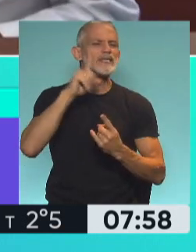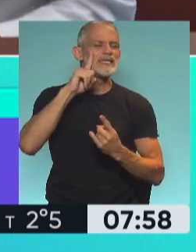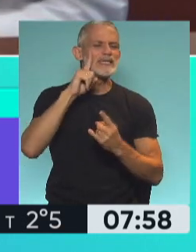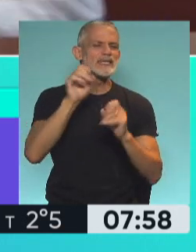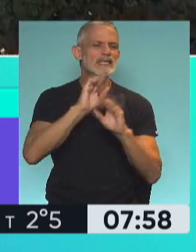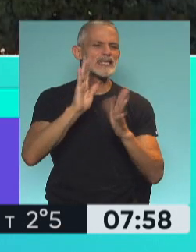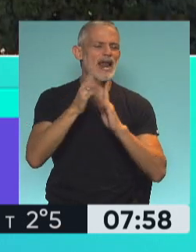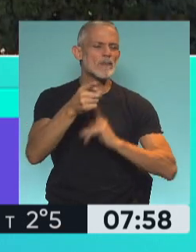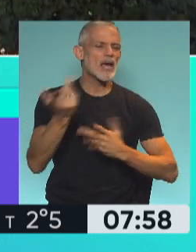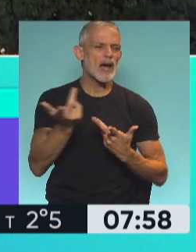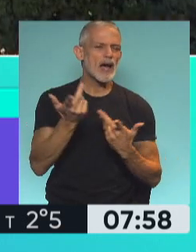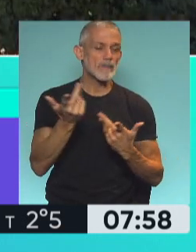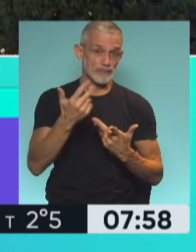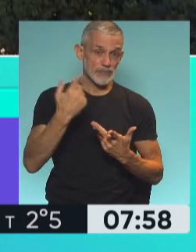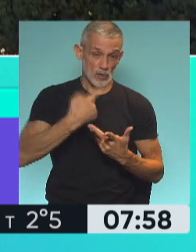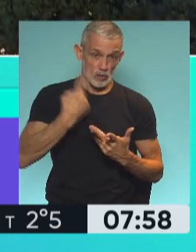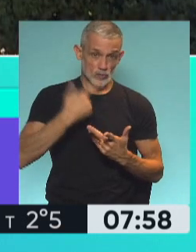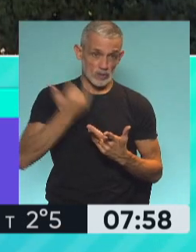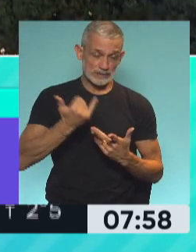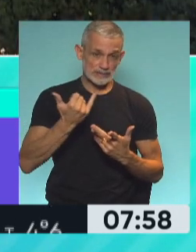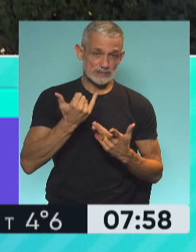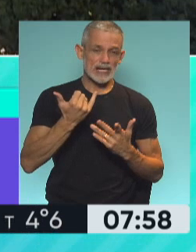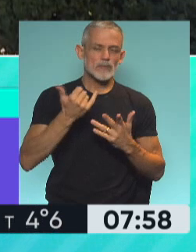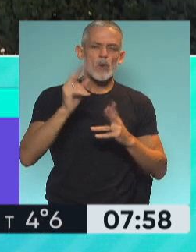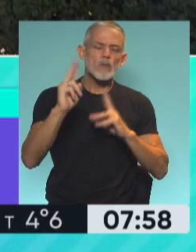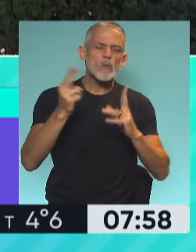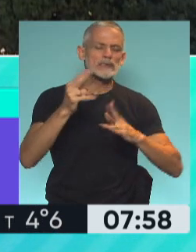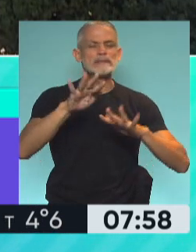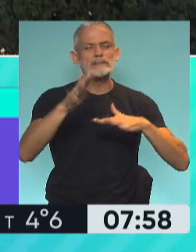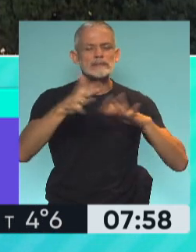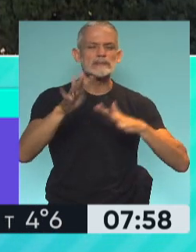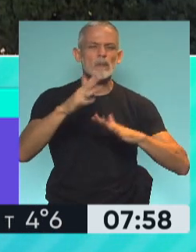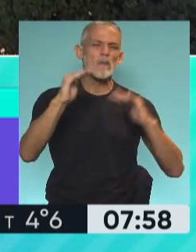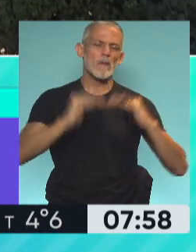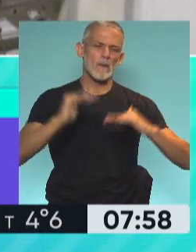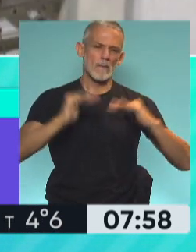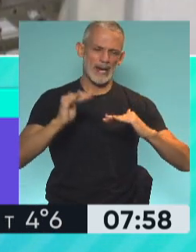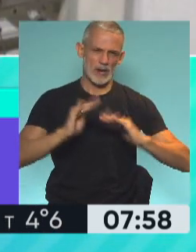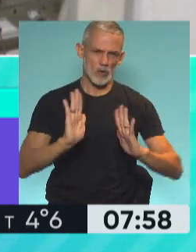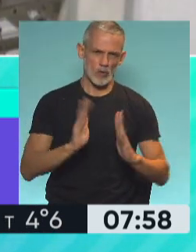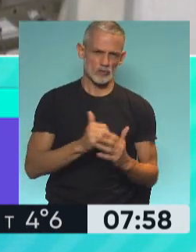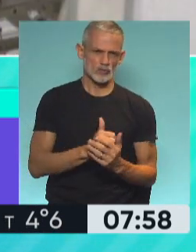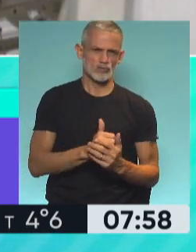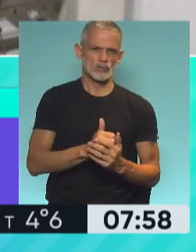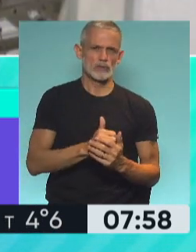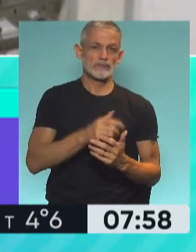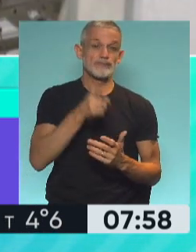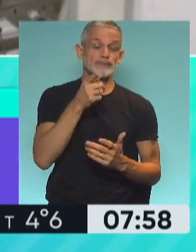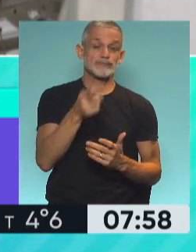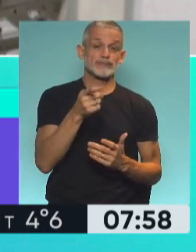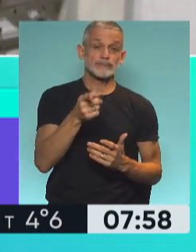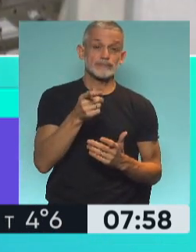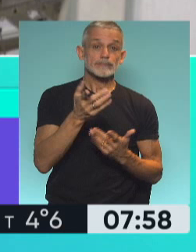eh, nosotros tenemos mortalidades que son más bajas, pero esto